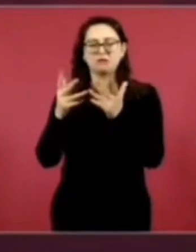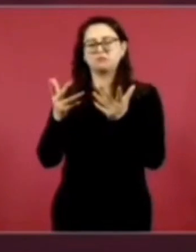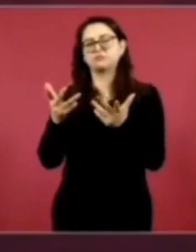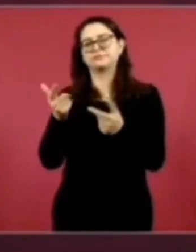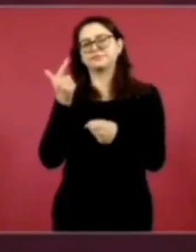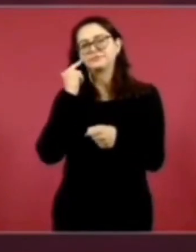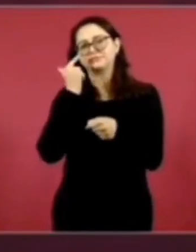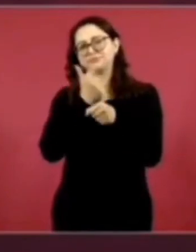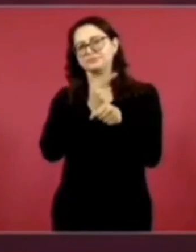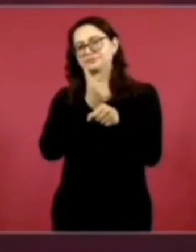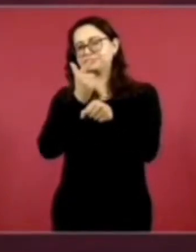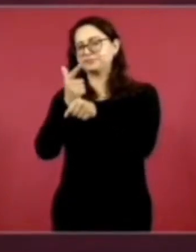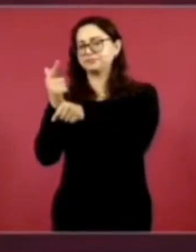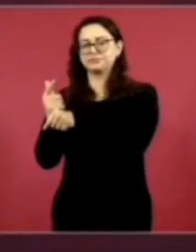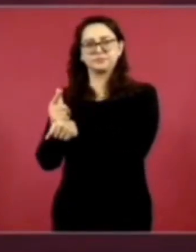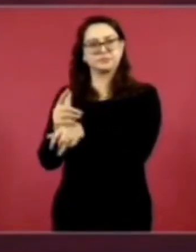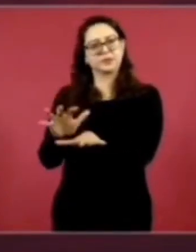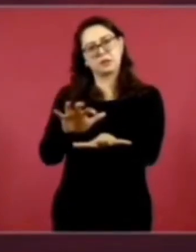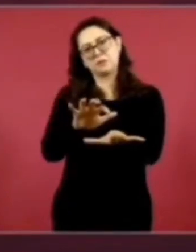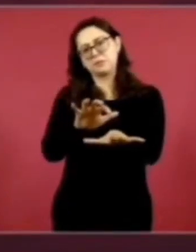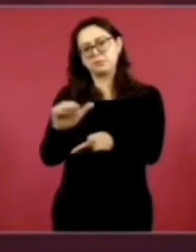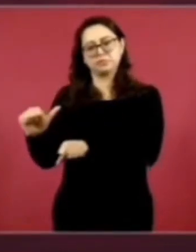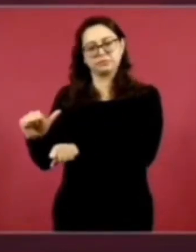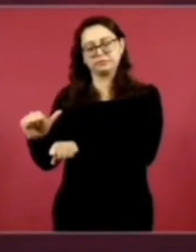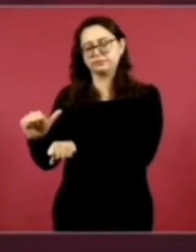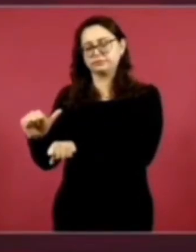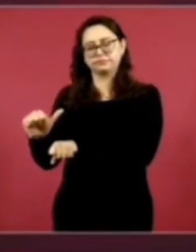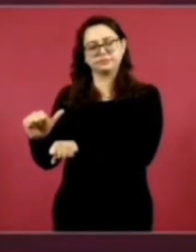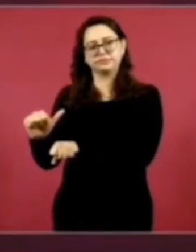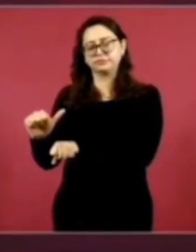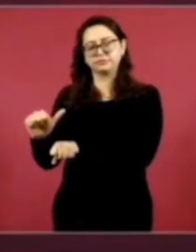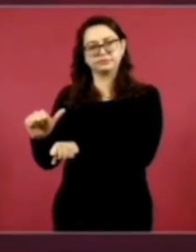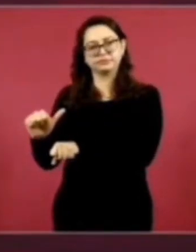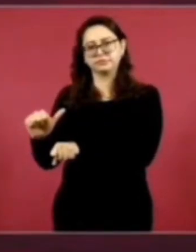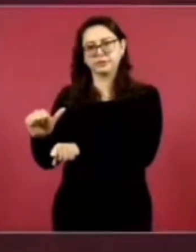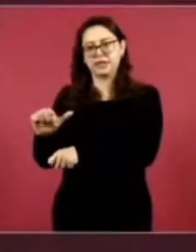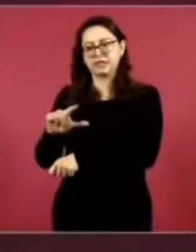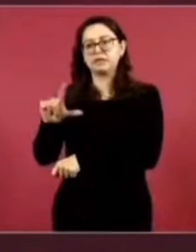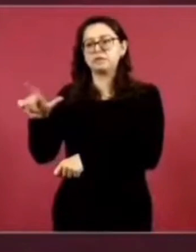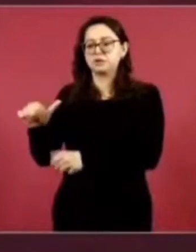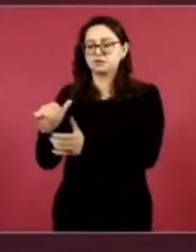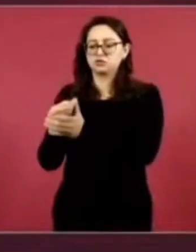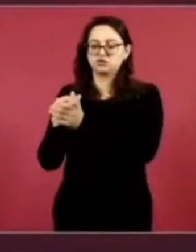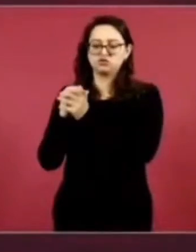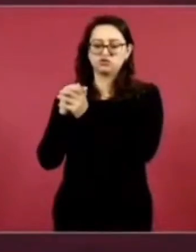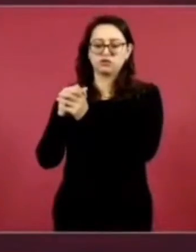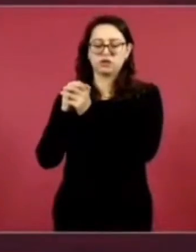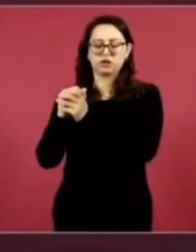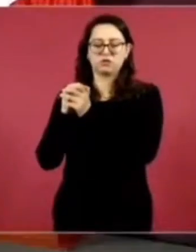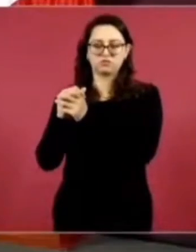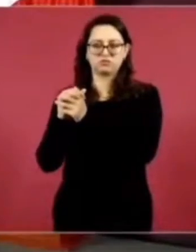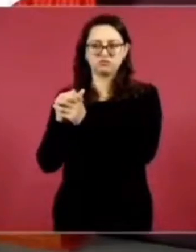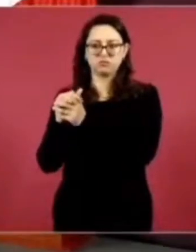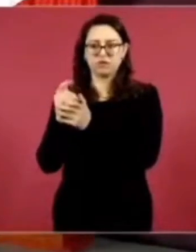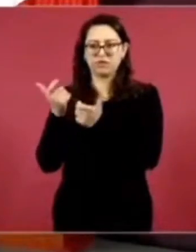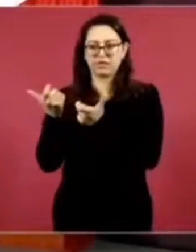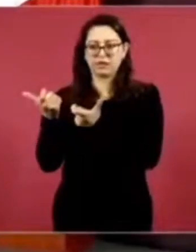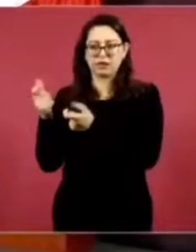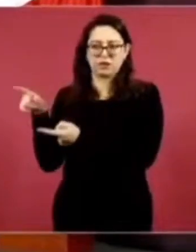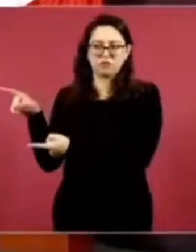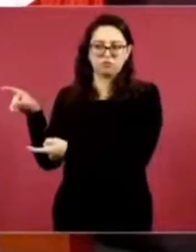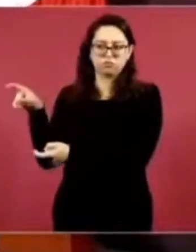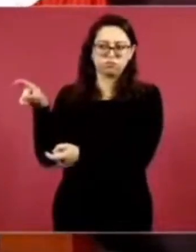lo que se obtiene es para beneficio de la gente por